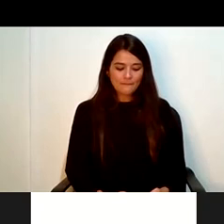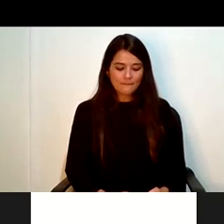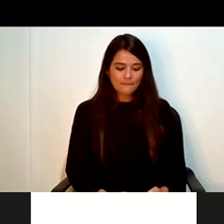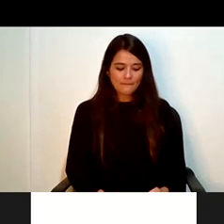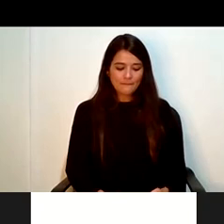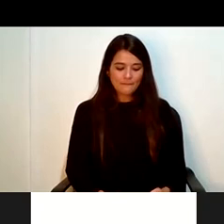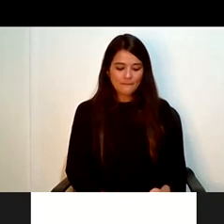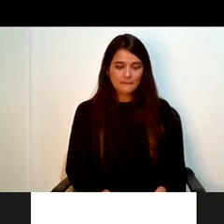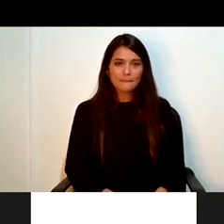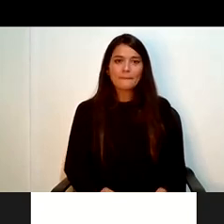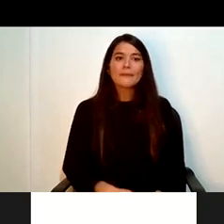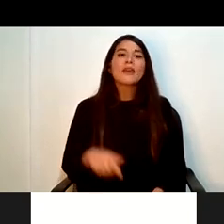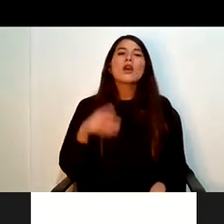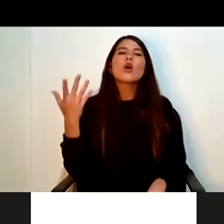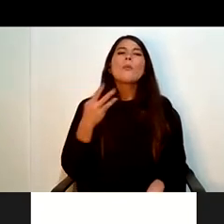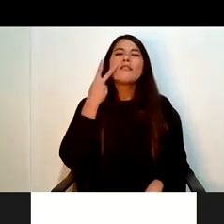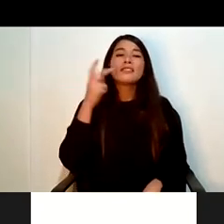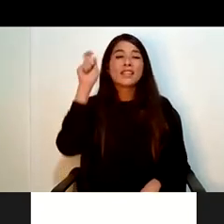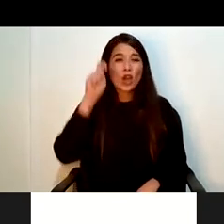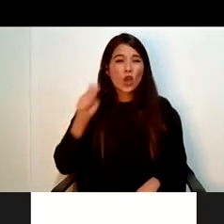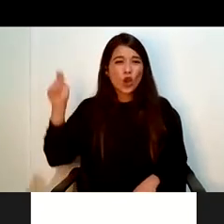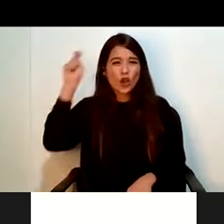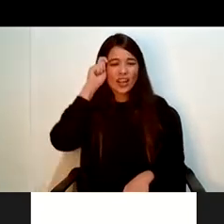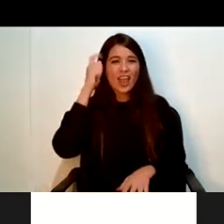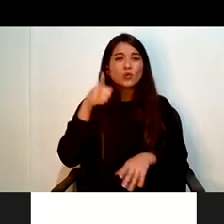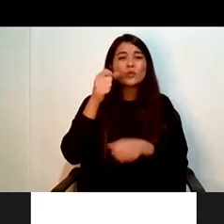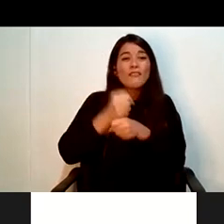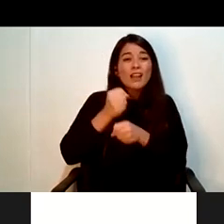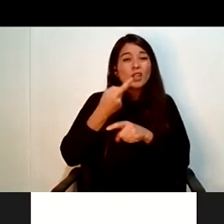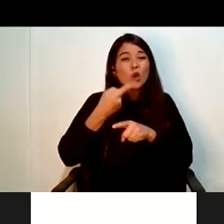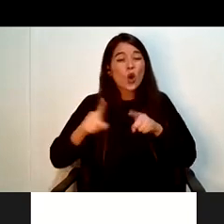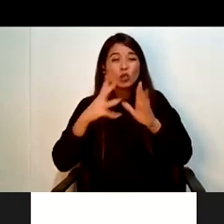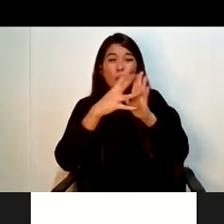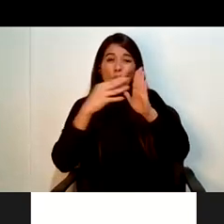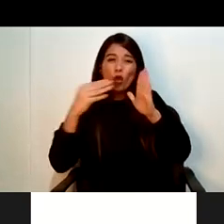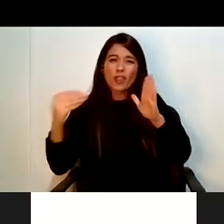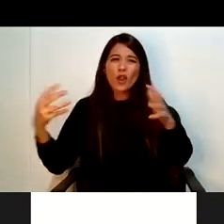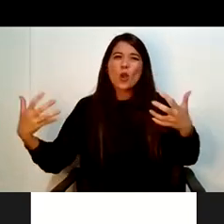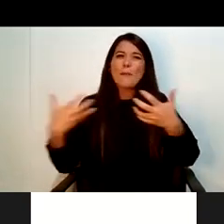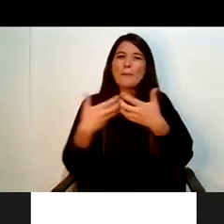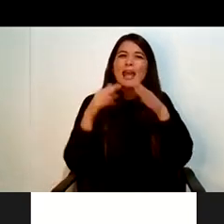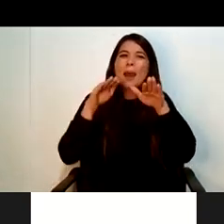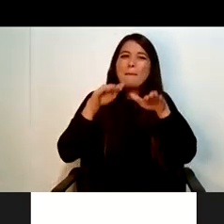unión de esas teorías? ¿Has trabajado con otros modelos y complementan apoyos?